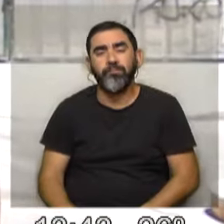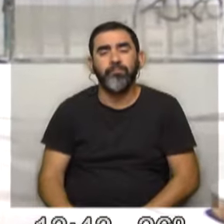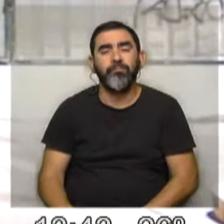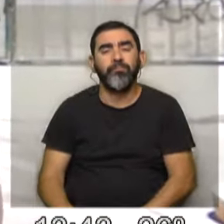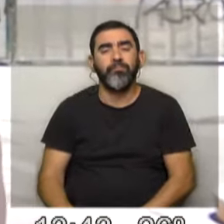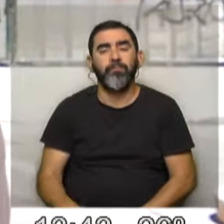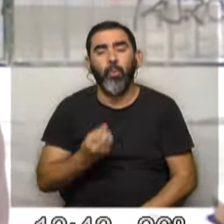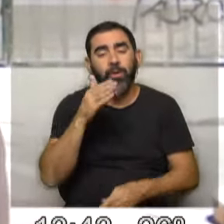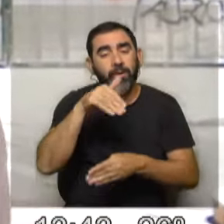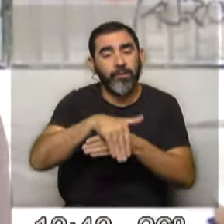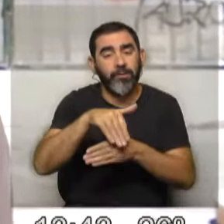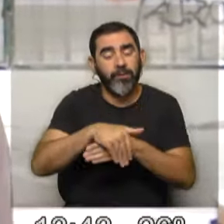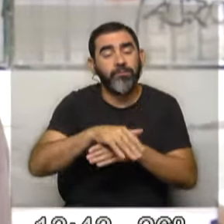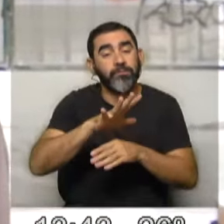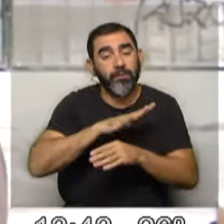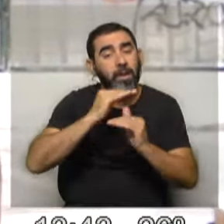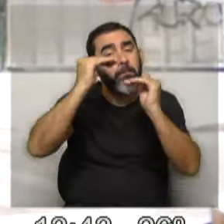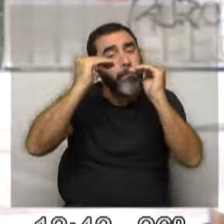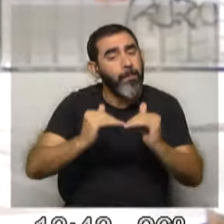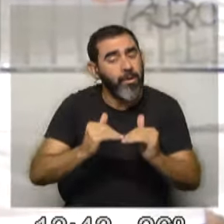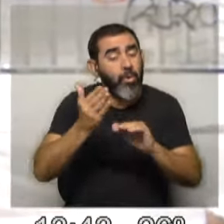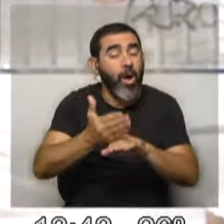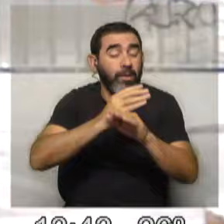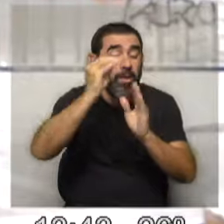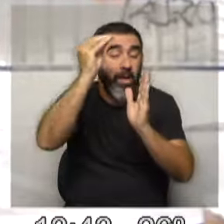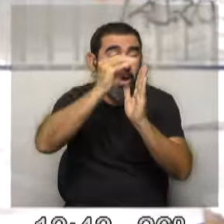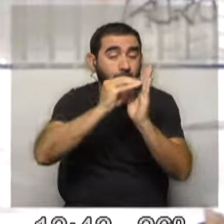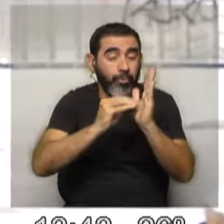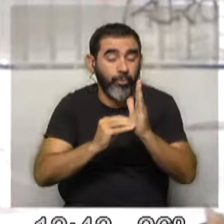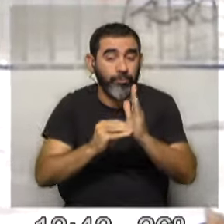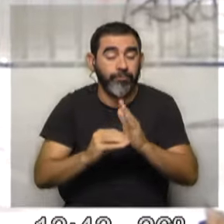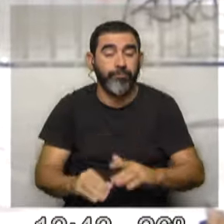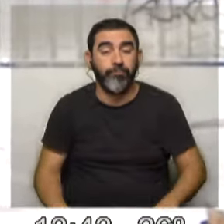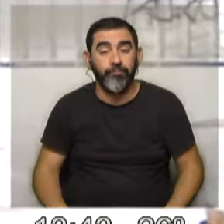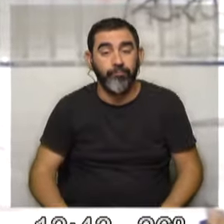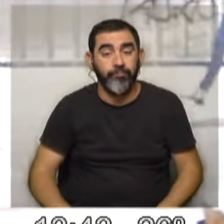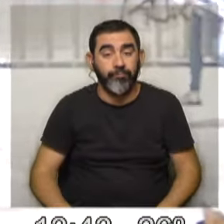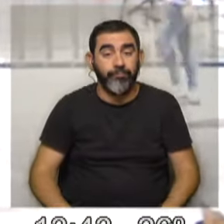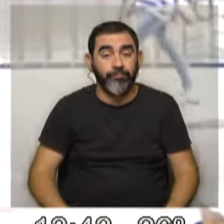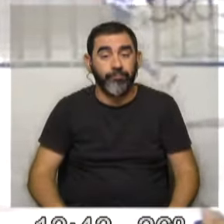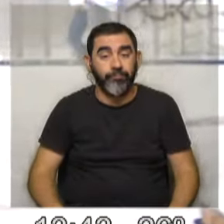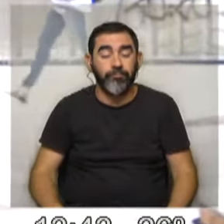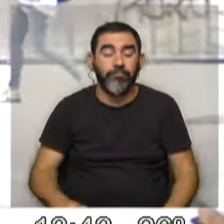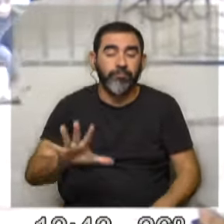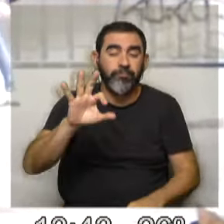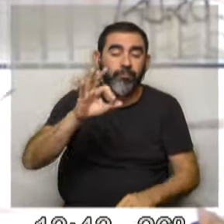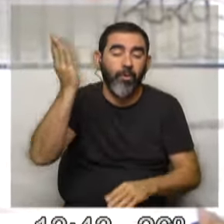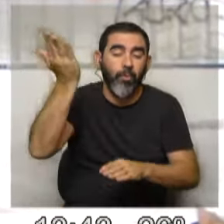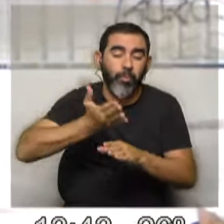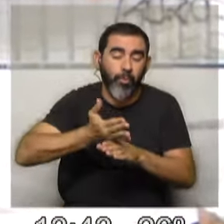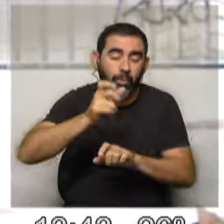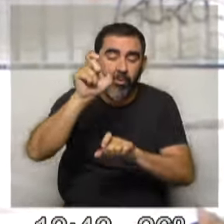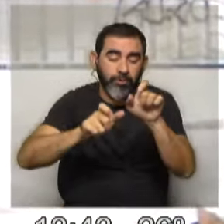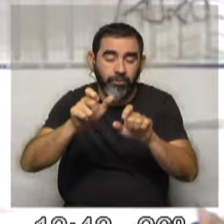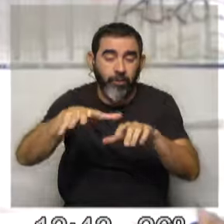tardes. Tenemos una cantidad menor a la que se habían anotado anteriormente. Estamos en el entorno del 50% de las personas